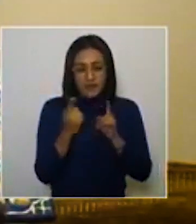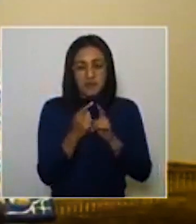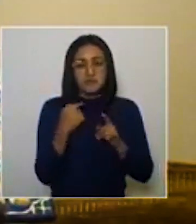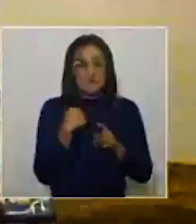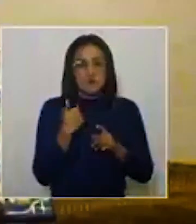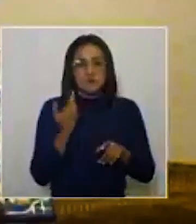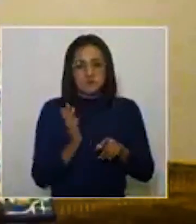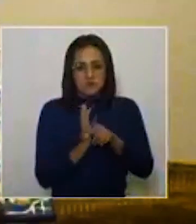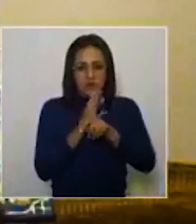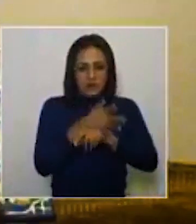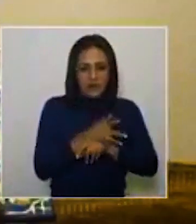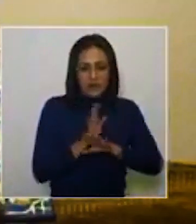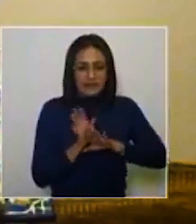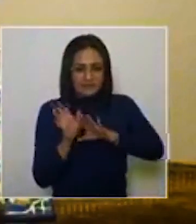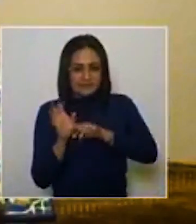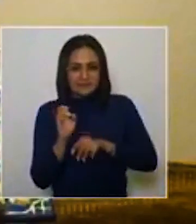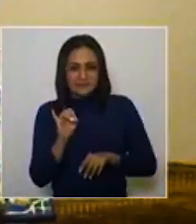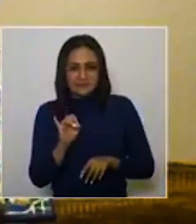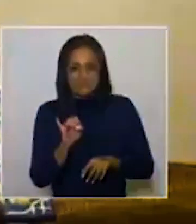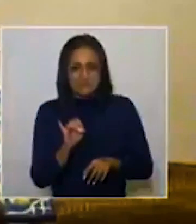lo lo para